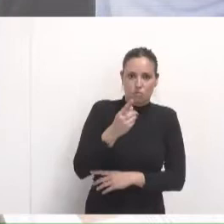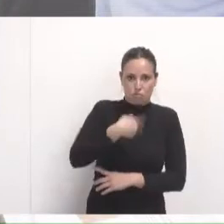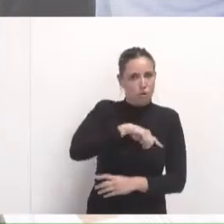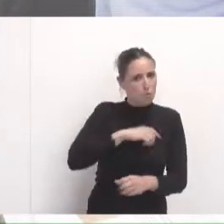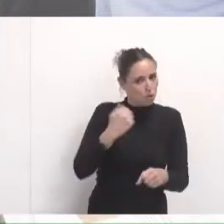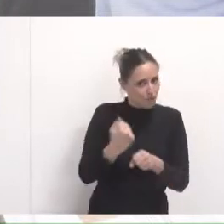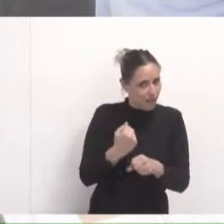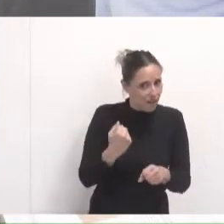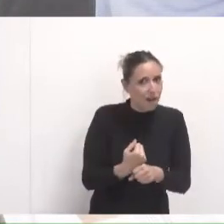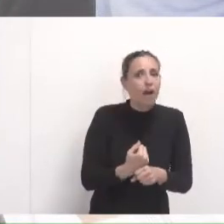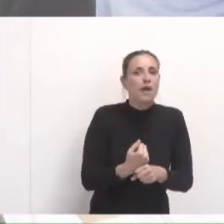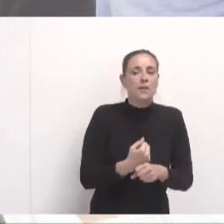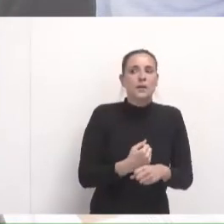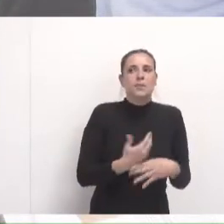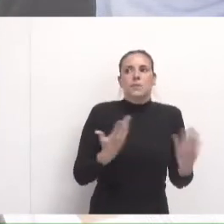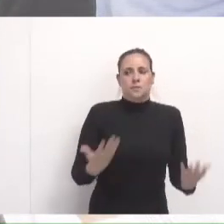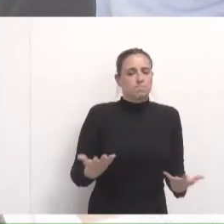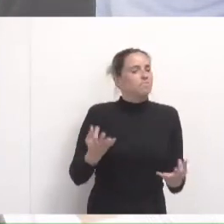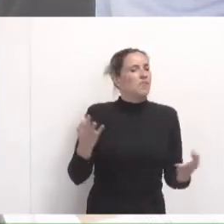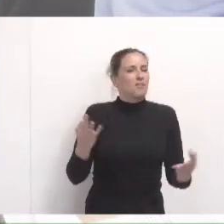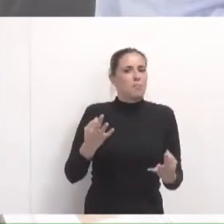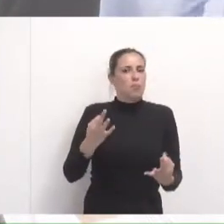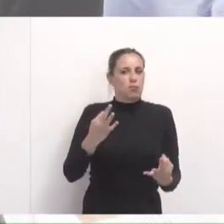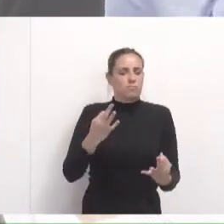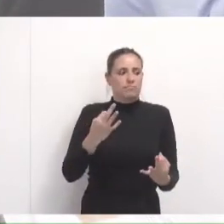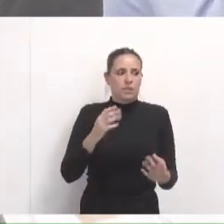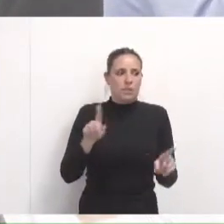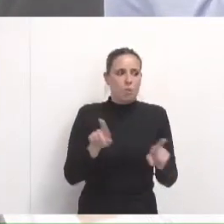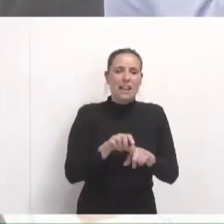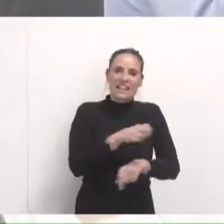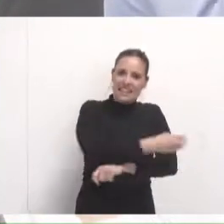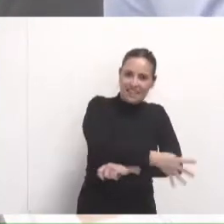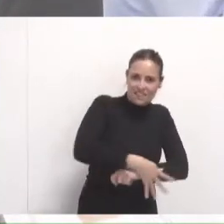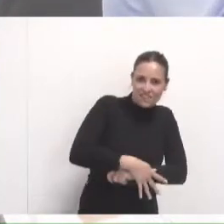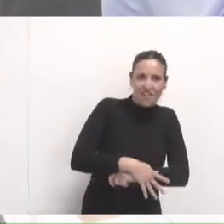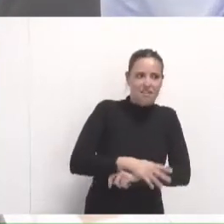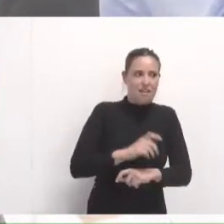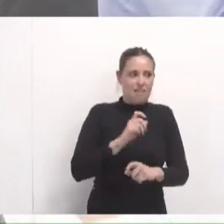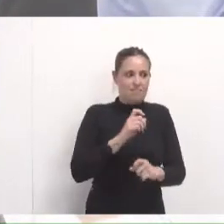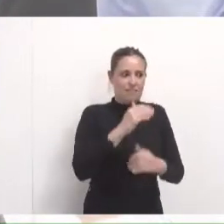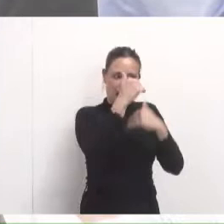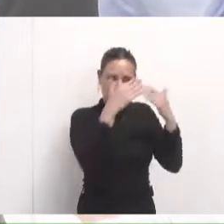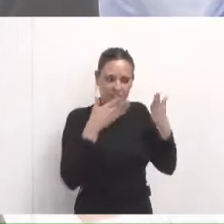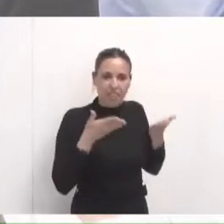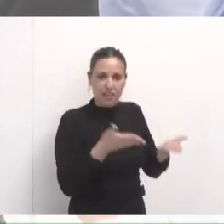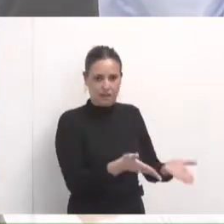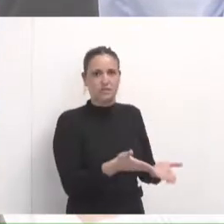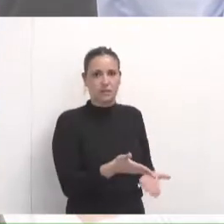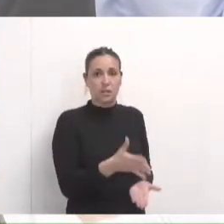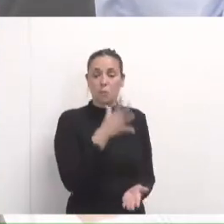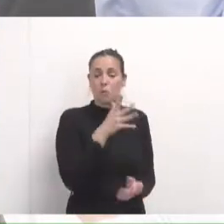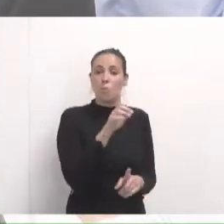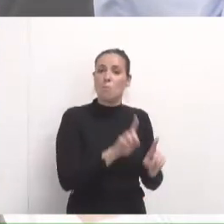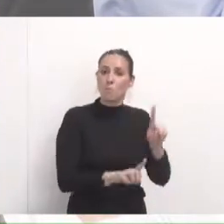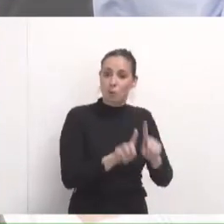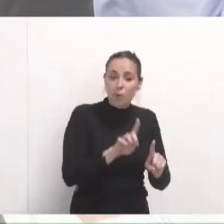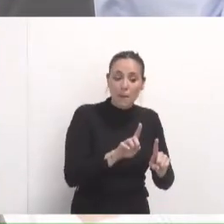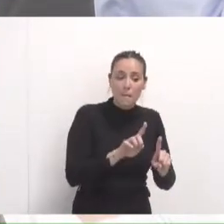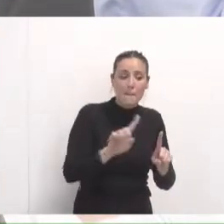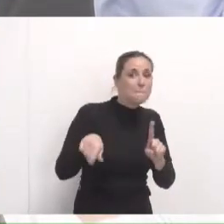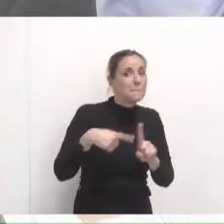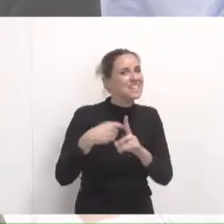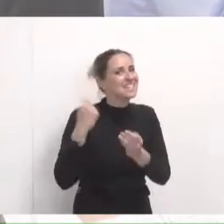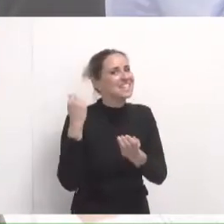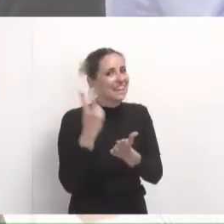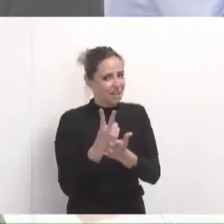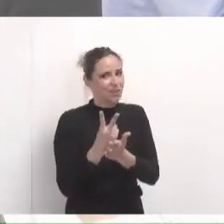transversalidad. La sostenibilidad está claro que llegó para quedarse. Y no solamente es un problema en el caso de los residuos, es un reto. Está claro